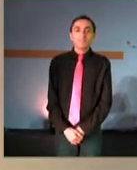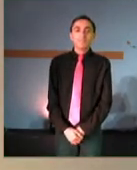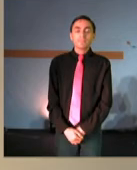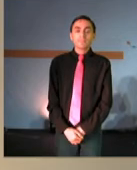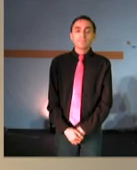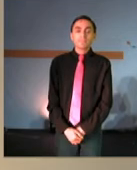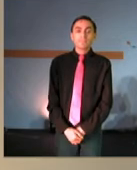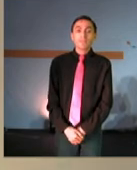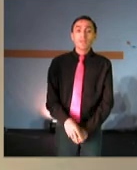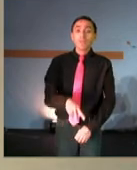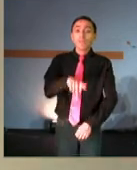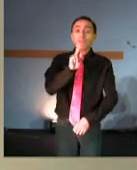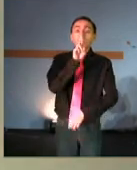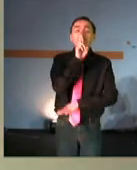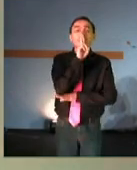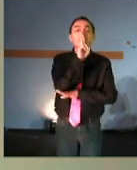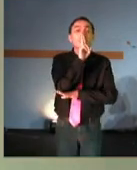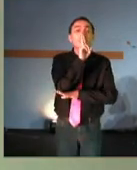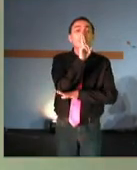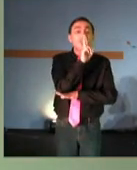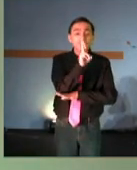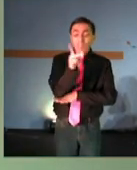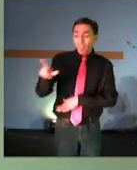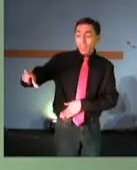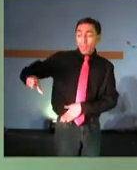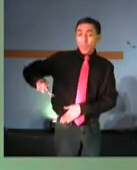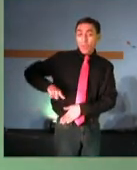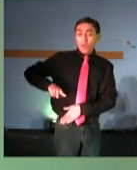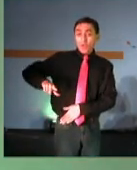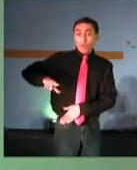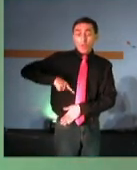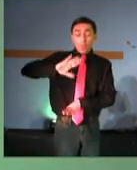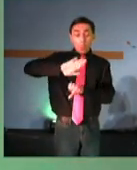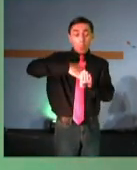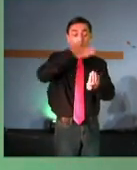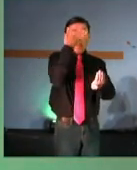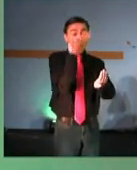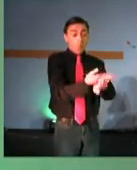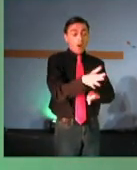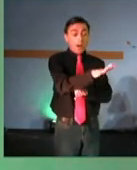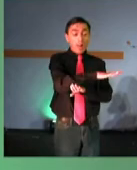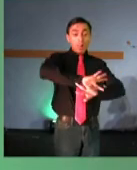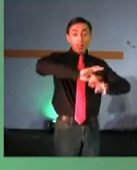que la respuesta brutal de un Estado contra un pueblo,